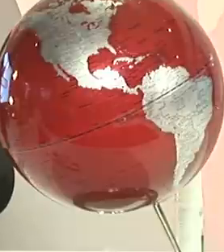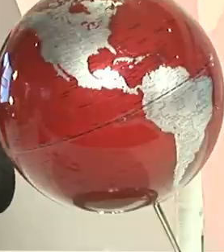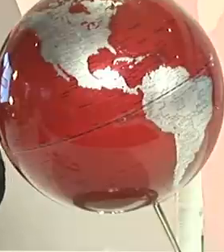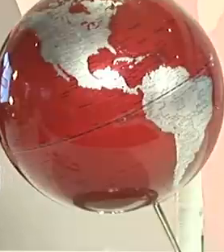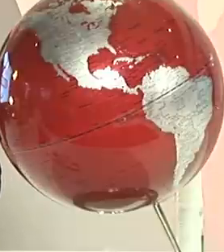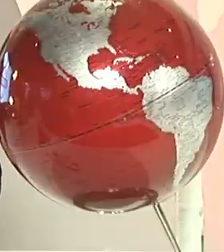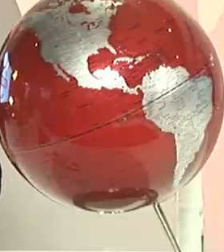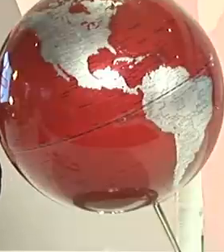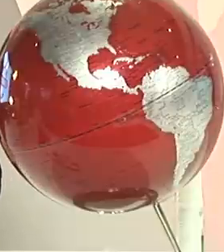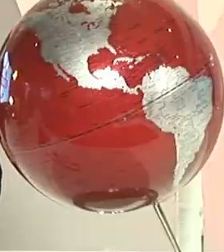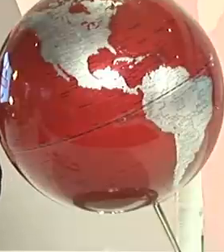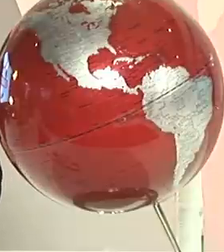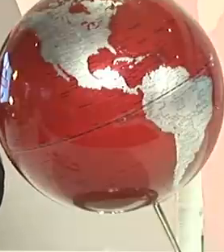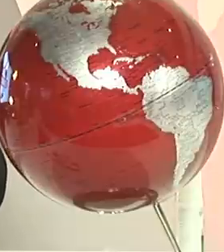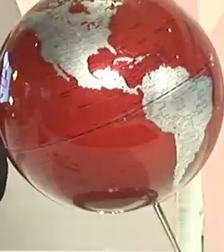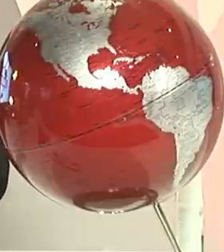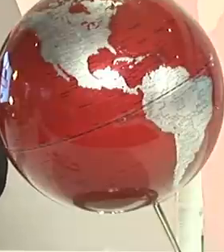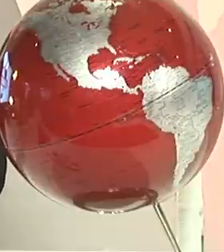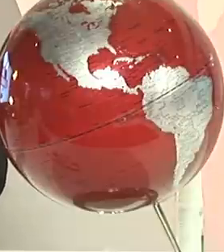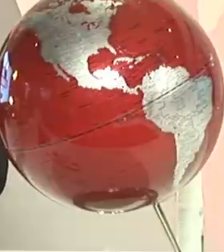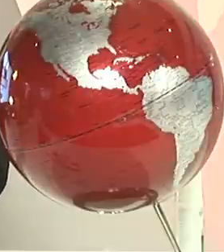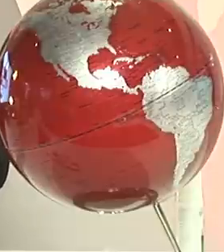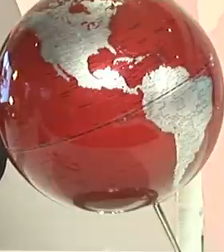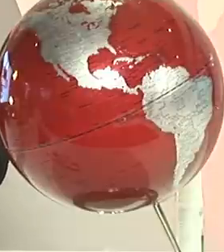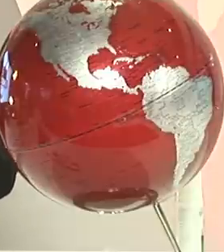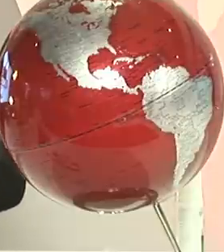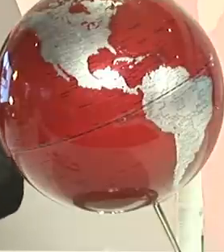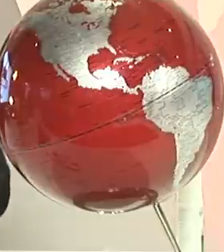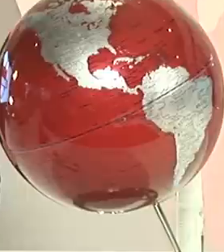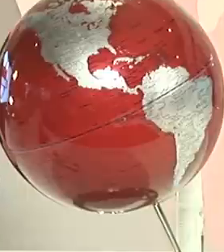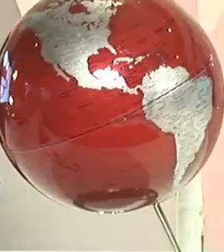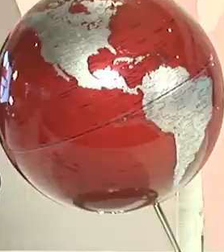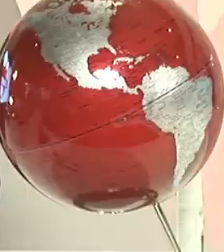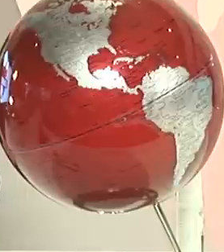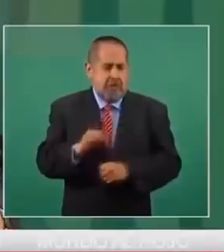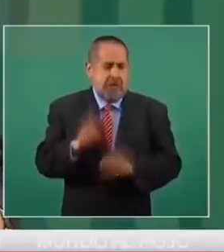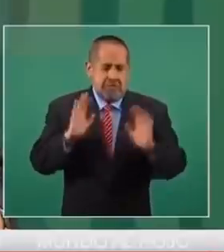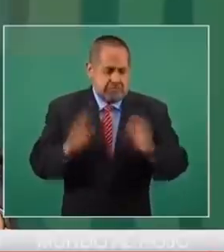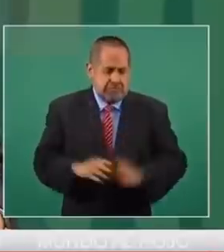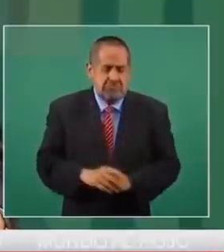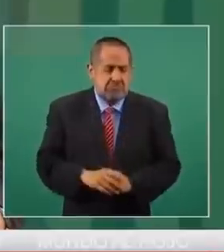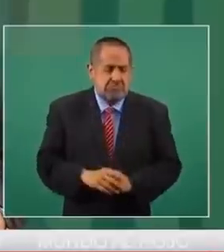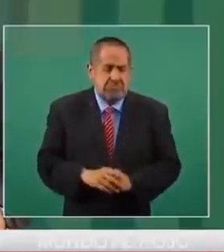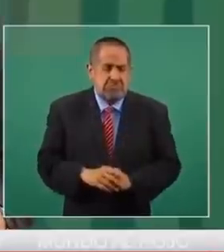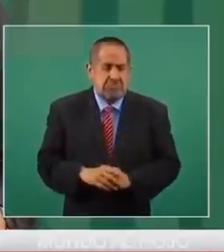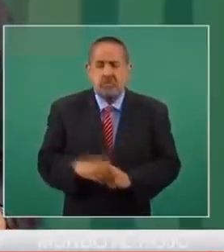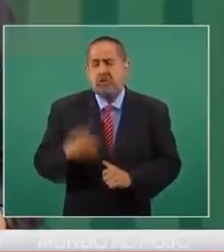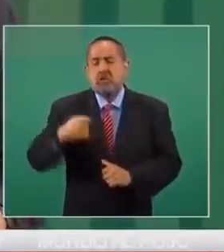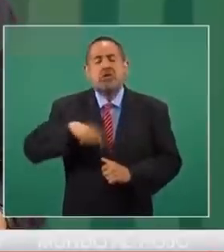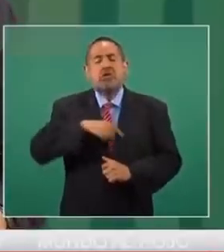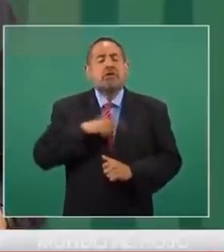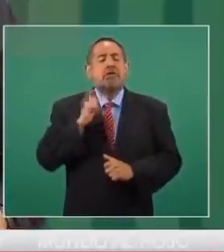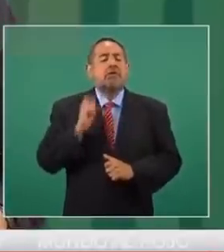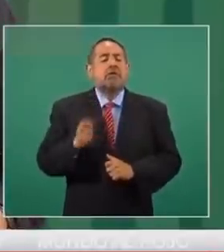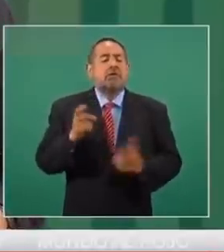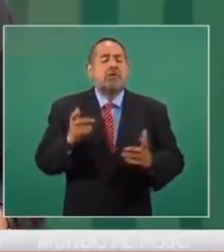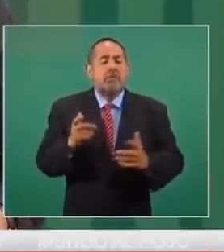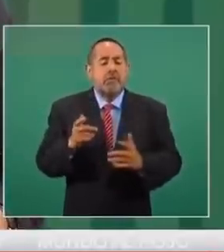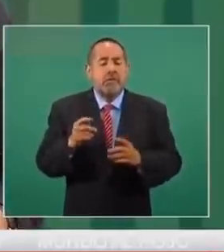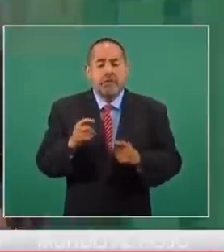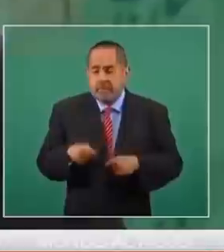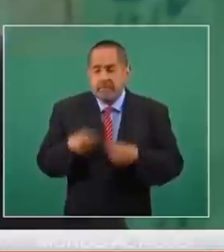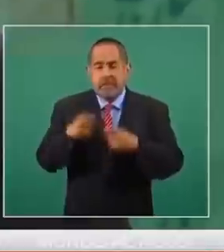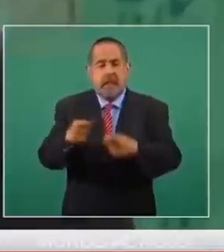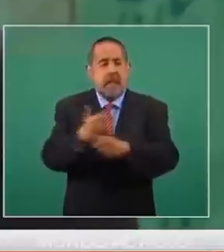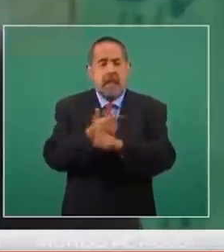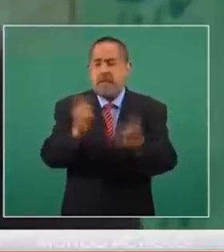que un señor como Hasél ha entrado en prisión? Vamos a escucharlo para ir uniendo todo. Nosotros tenemos que